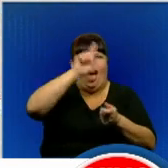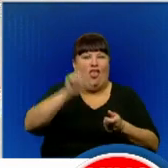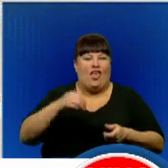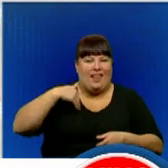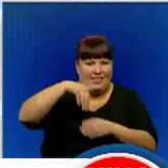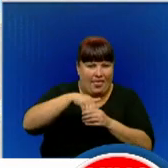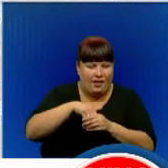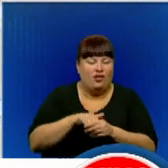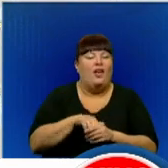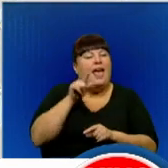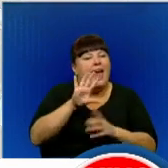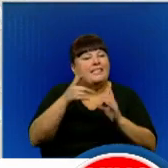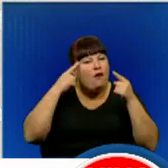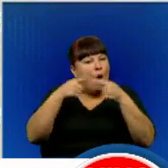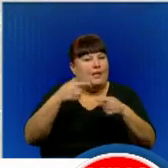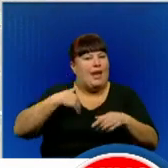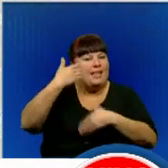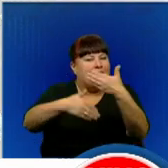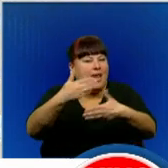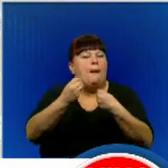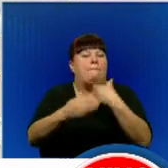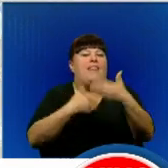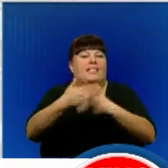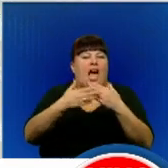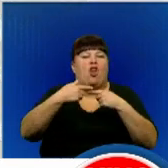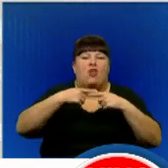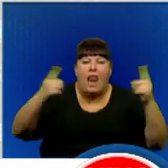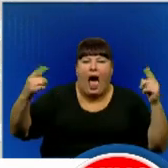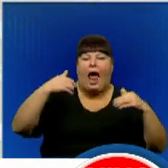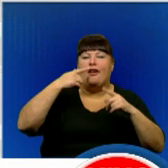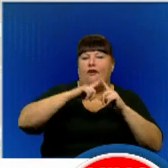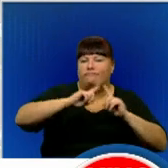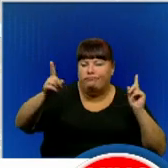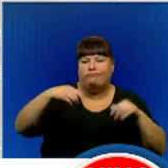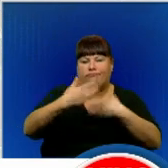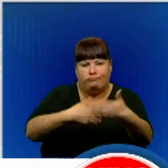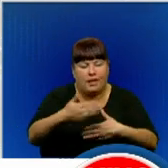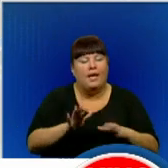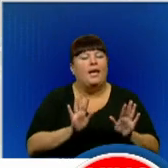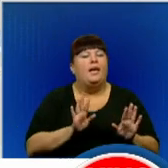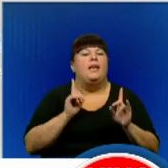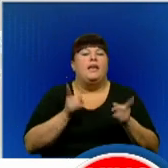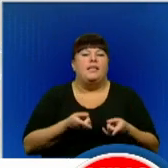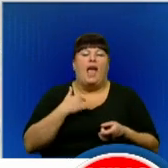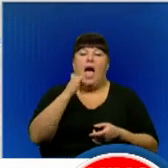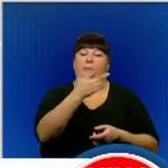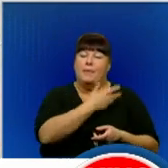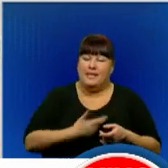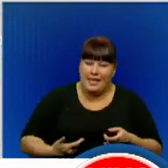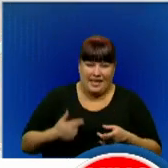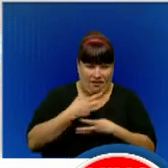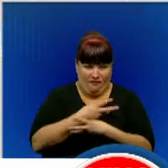ese es el camino de nuestro país rumbo al desarrollo sostenible 70 permítame el señor presidente